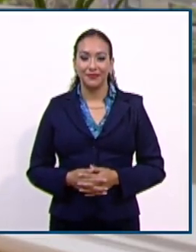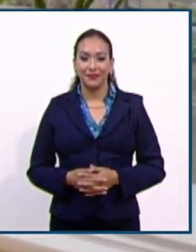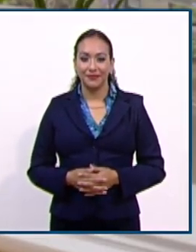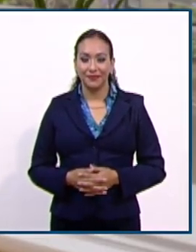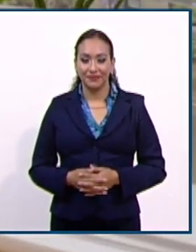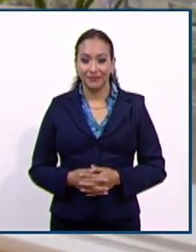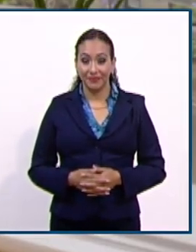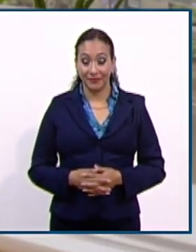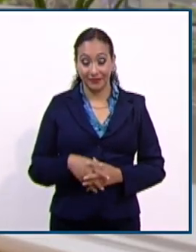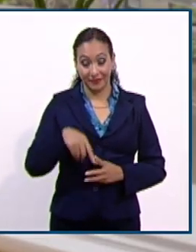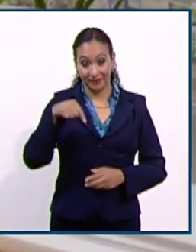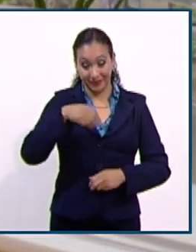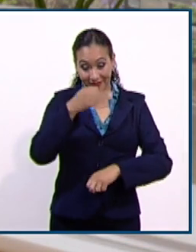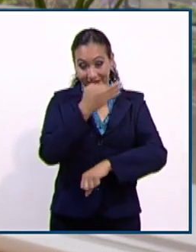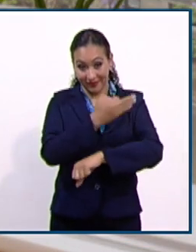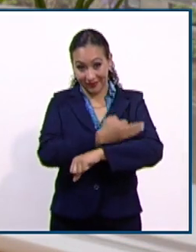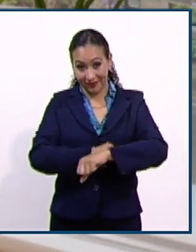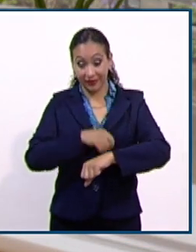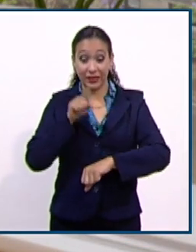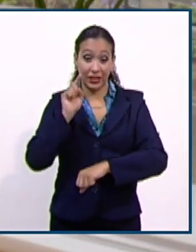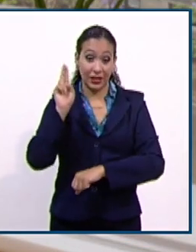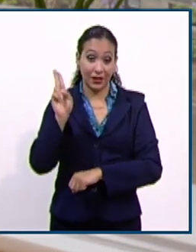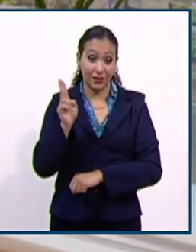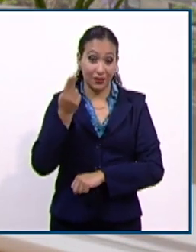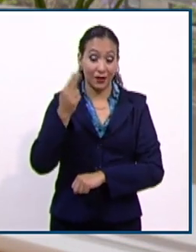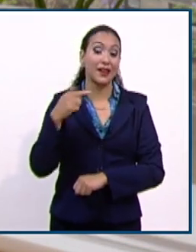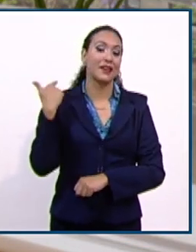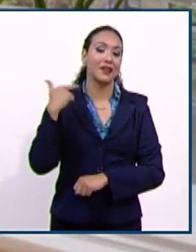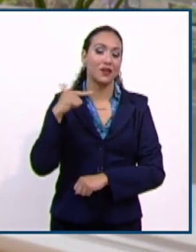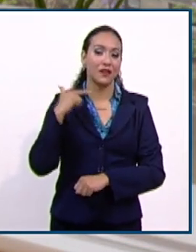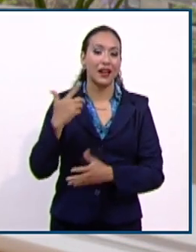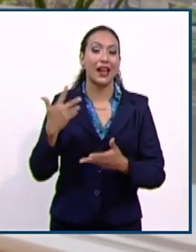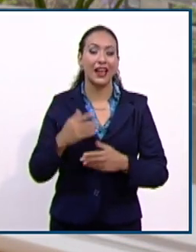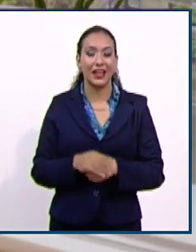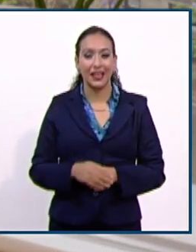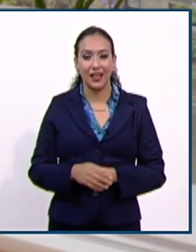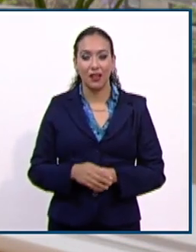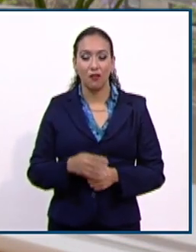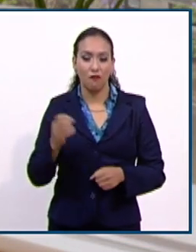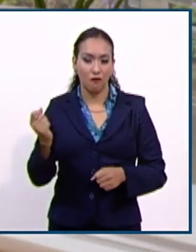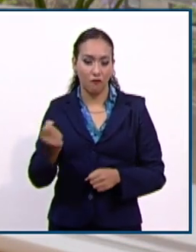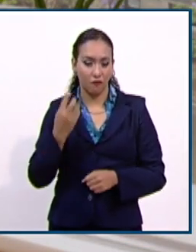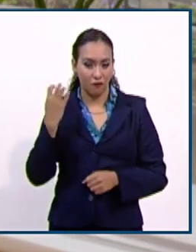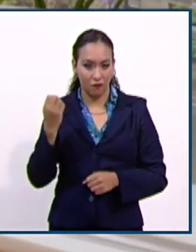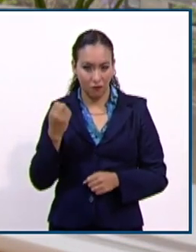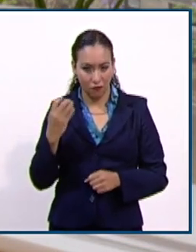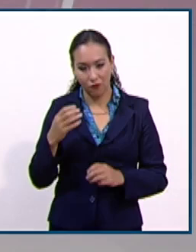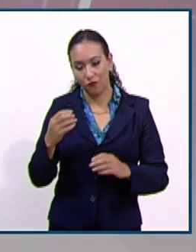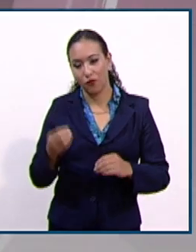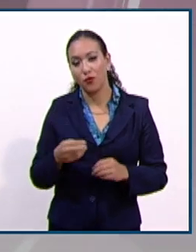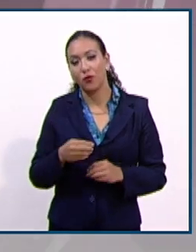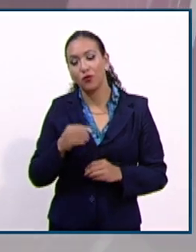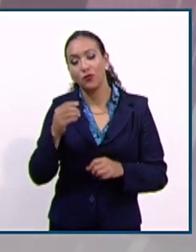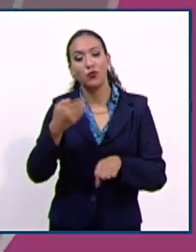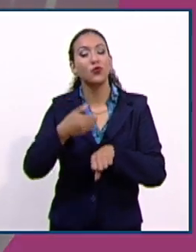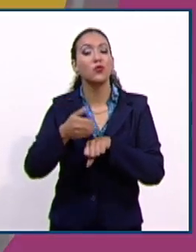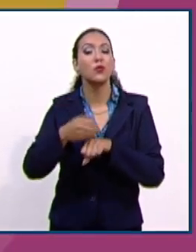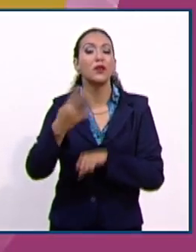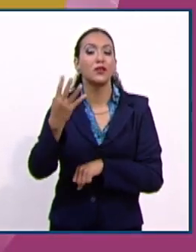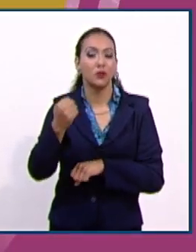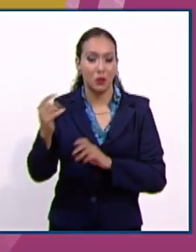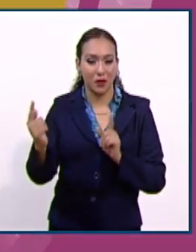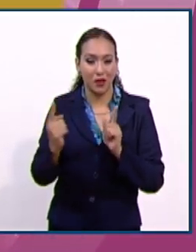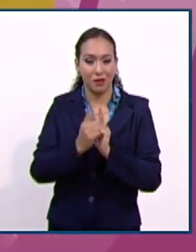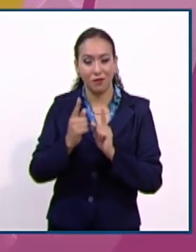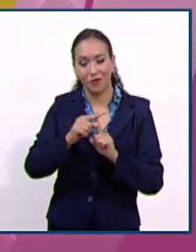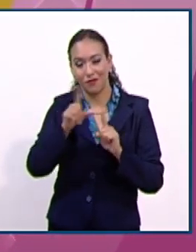Y esta tarde se llevará a cabo en la Universidad de Guadalajara el 9º de los 14 foros regionales a los que convocó la ministra presidenta Norma